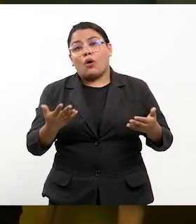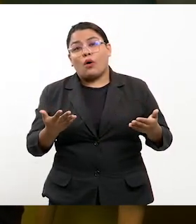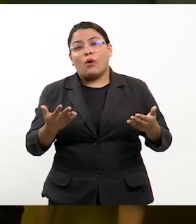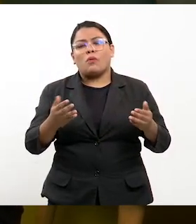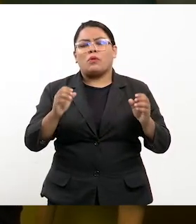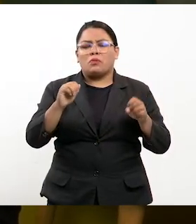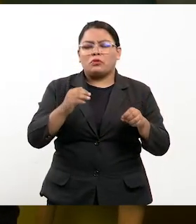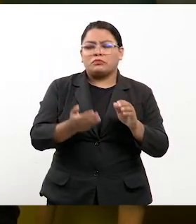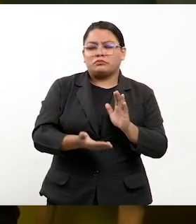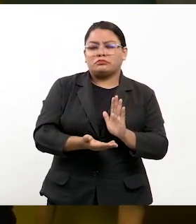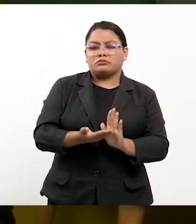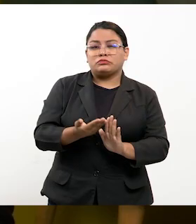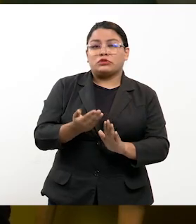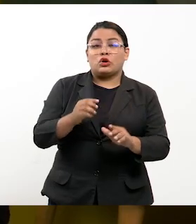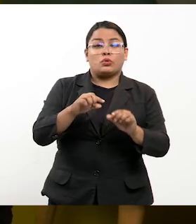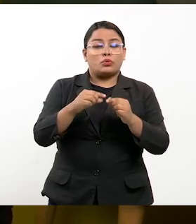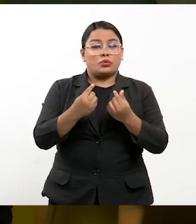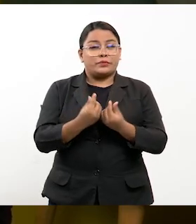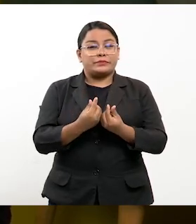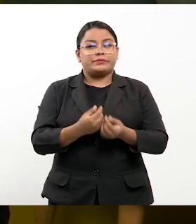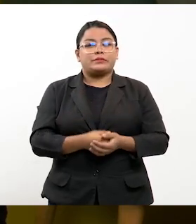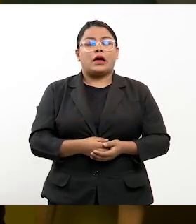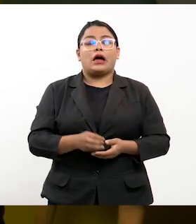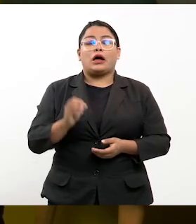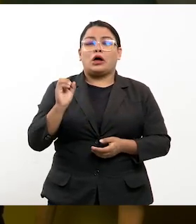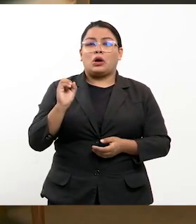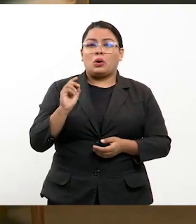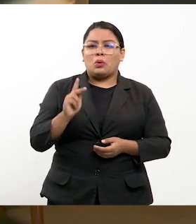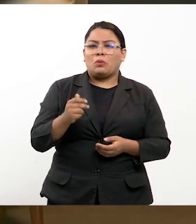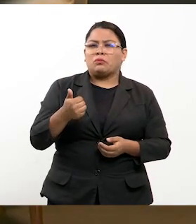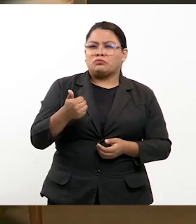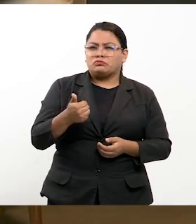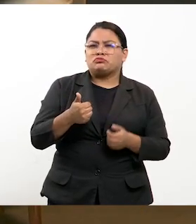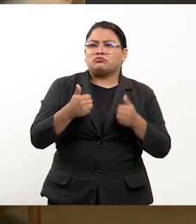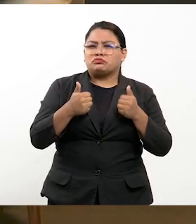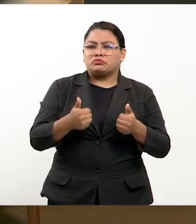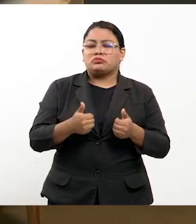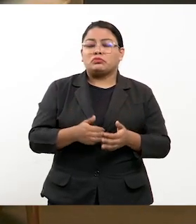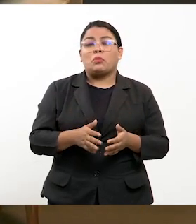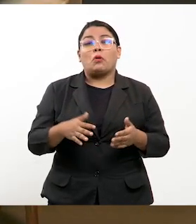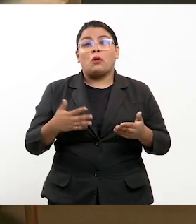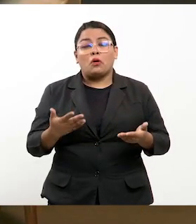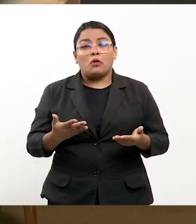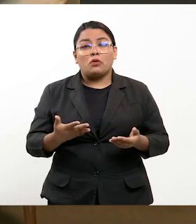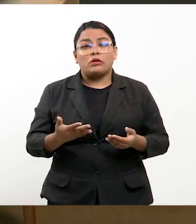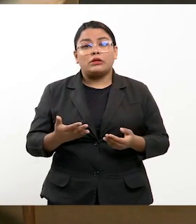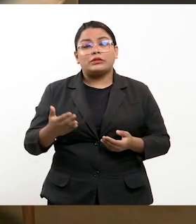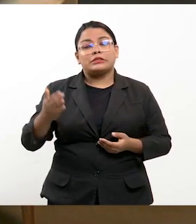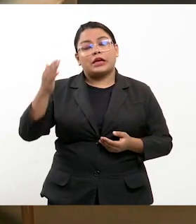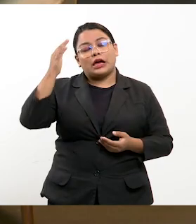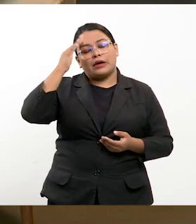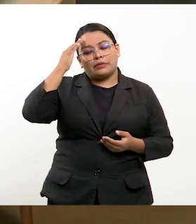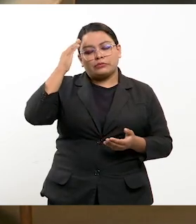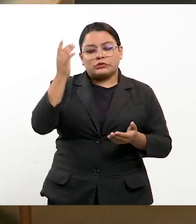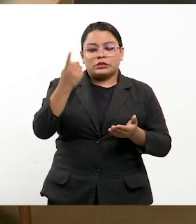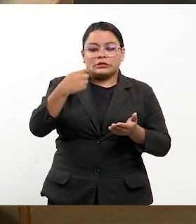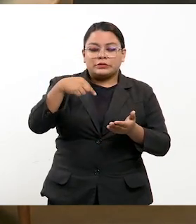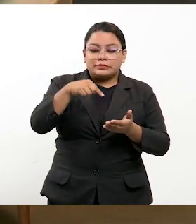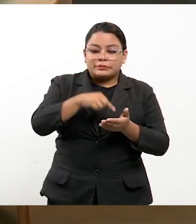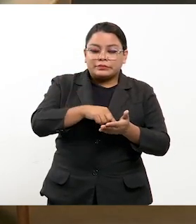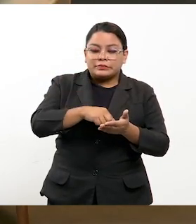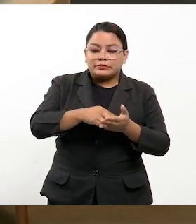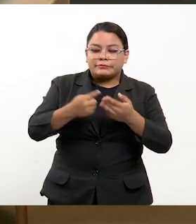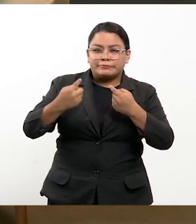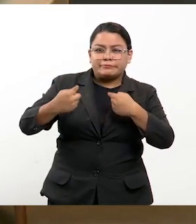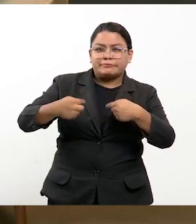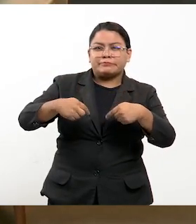para desarrollarlas de forma grupal. Ok, eso me parece bastante curioso, Marlene, porque a pesar de que estamos centrados entonces en las